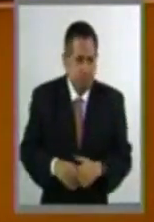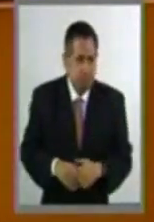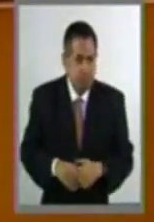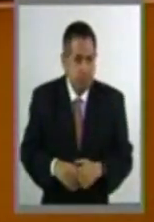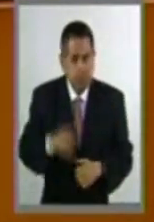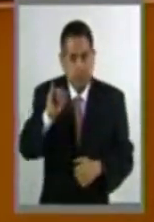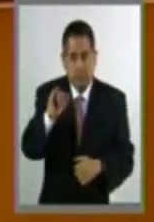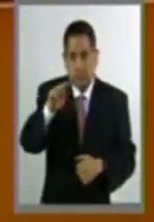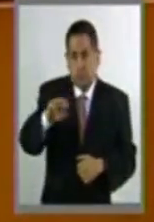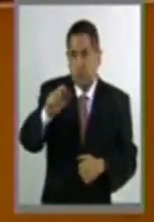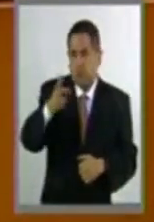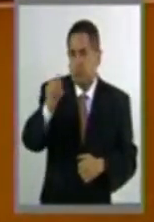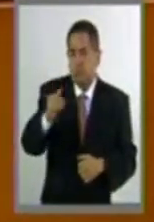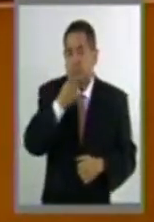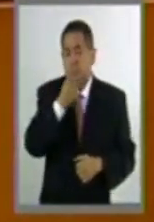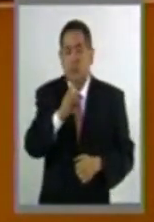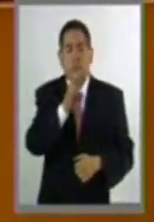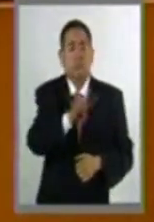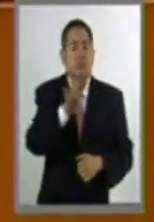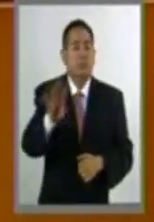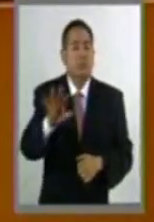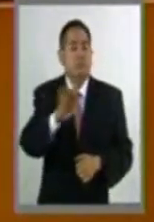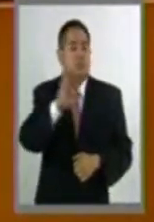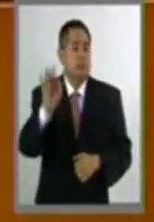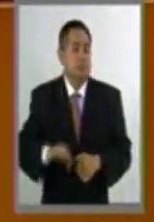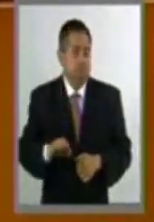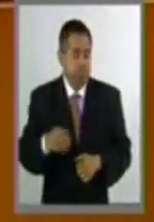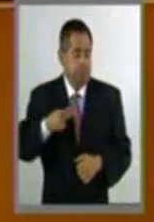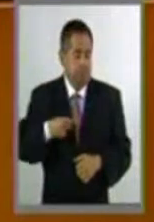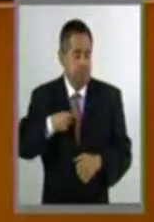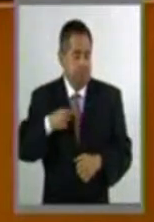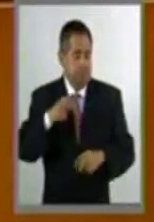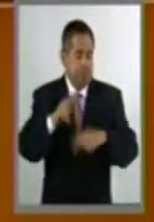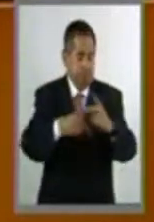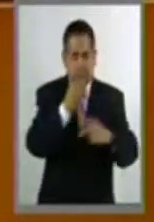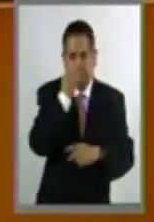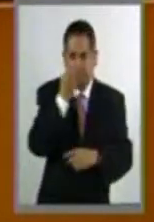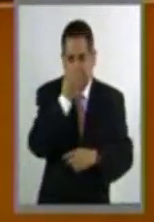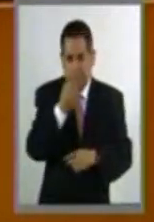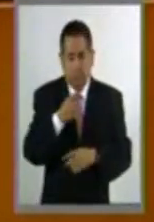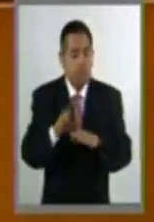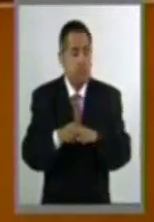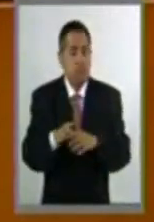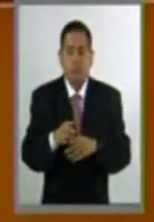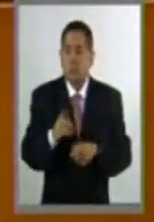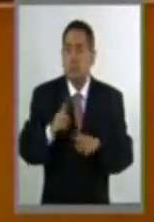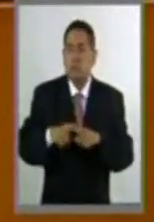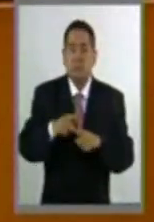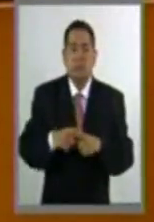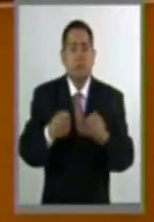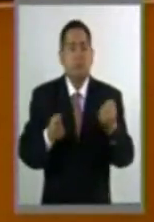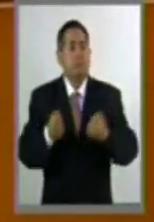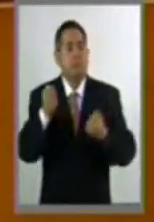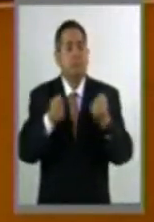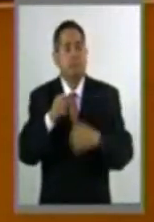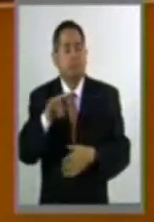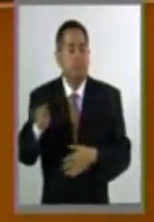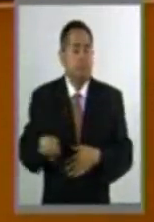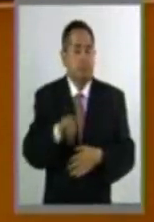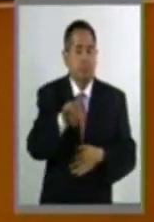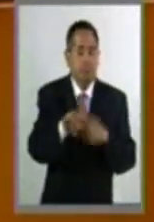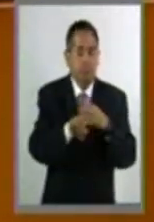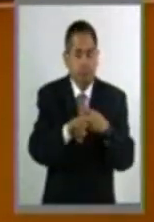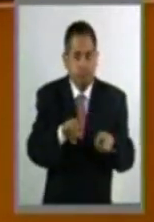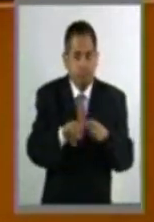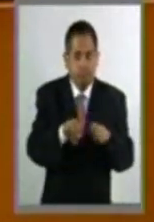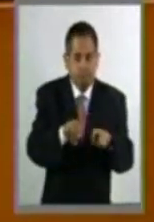de la población que asiste a la escuela utiliza como principal medio de traslado algún vehículo